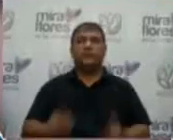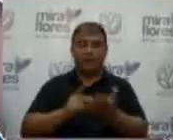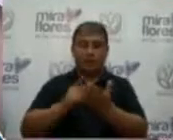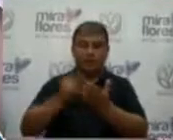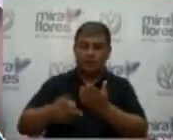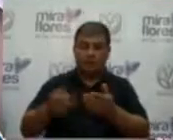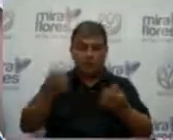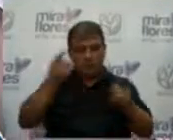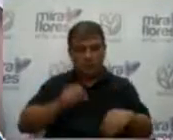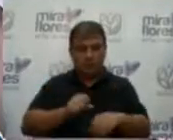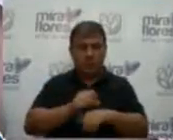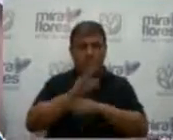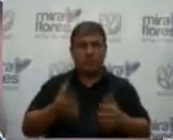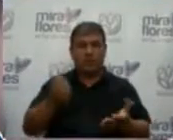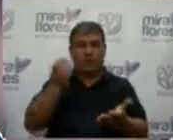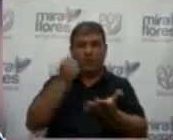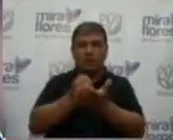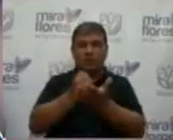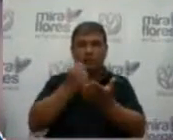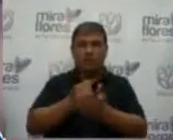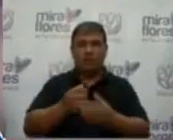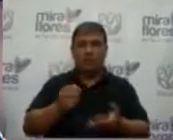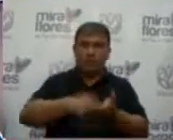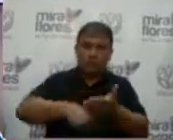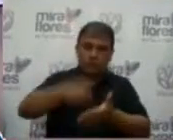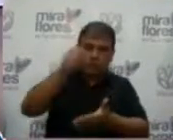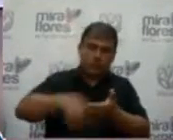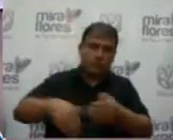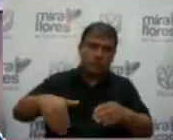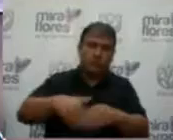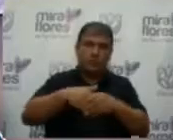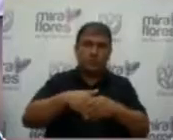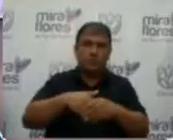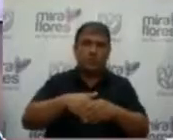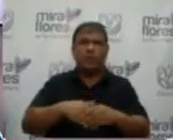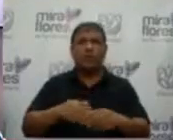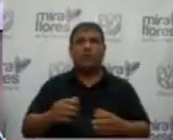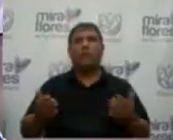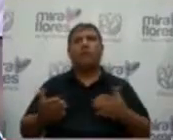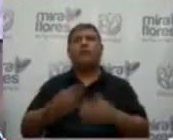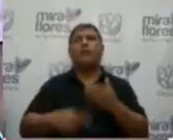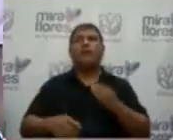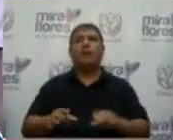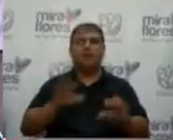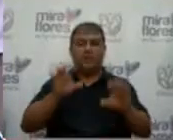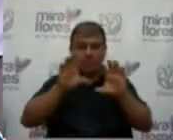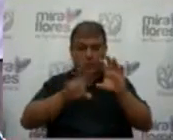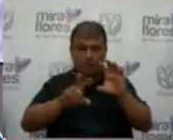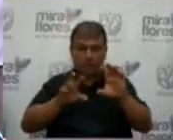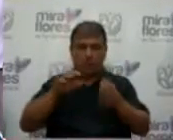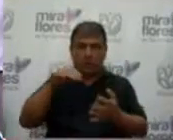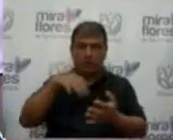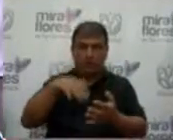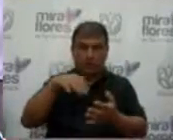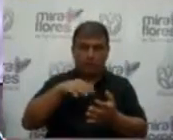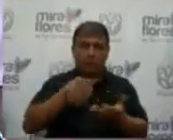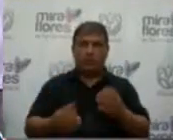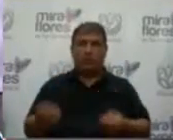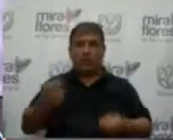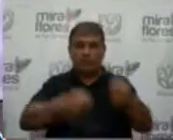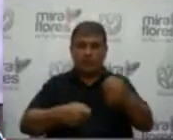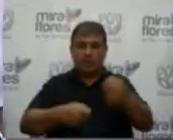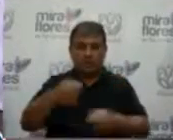Proyecto de acuerdo de consejo que aprueba la suscripción del convenio específico para la elaboración de estudios de preinversión,